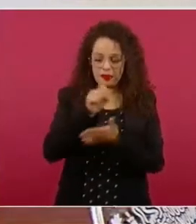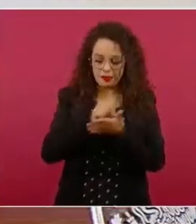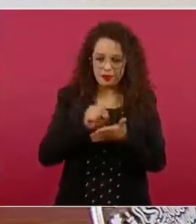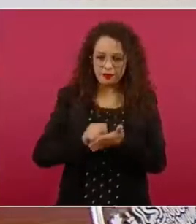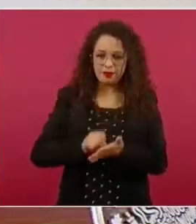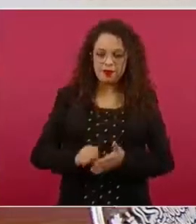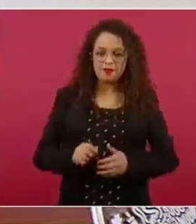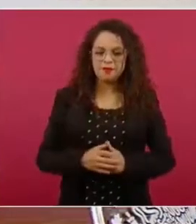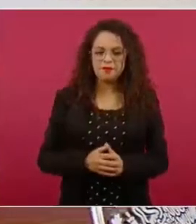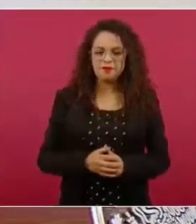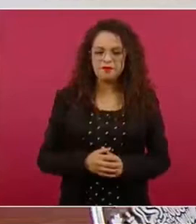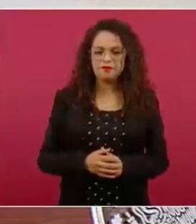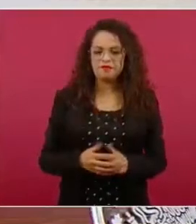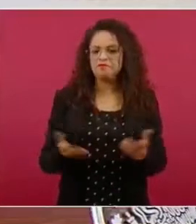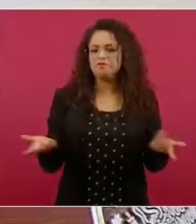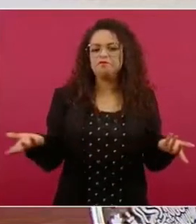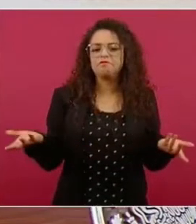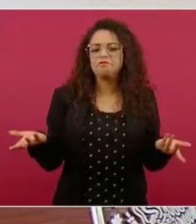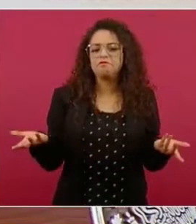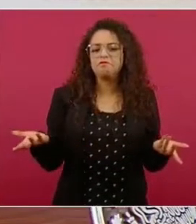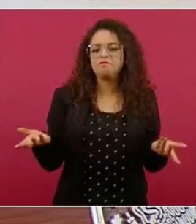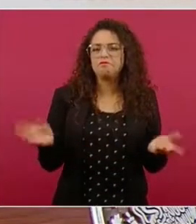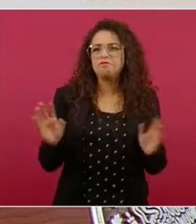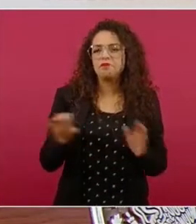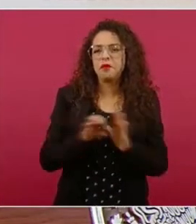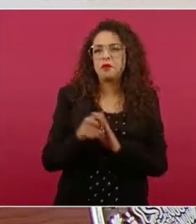Deben de ser 200.